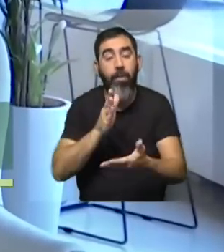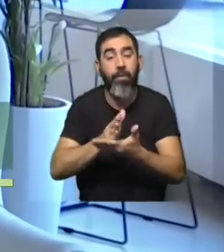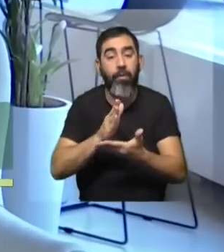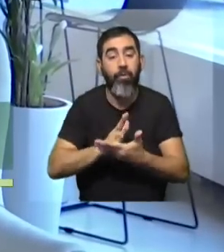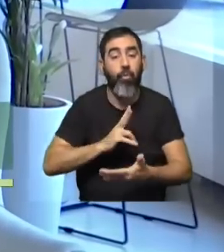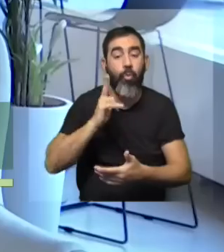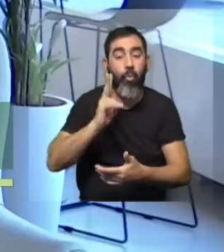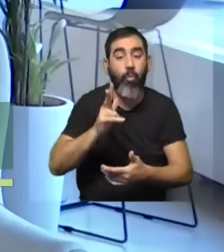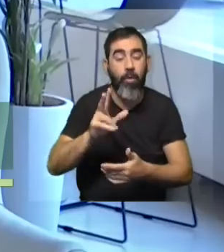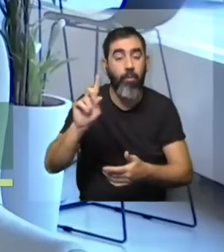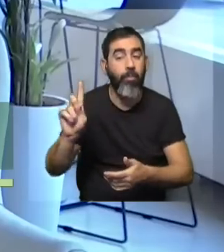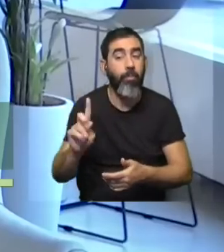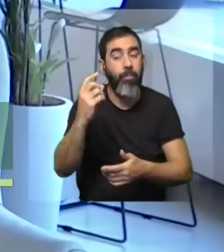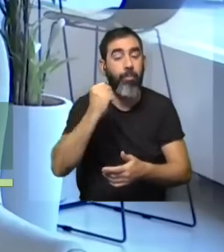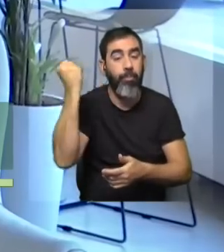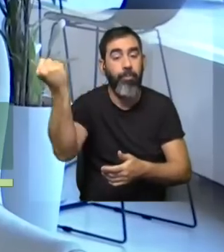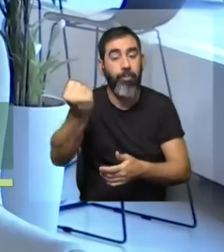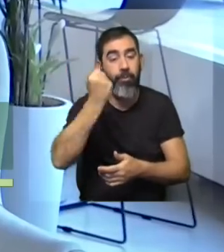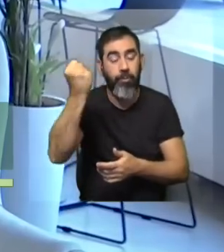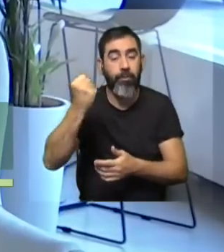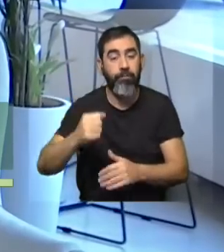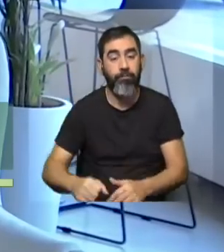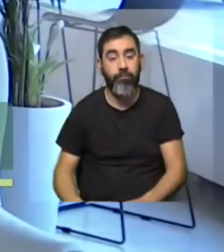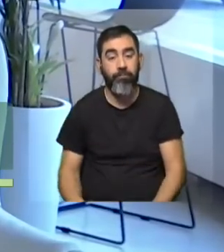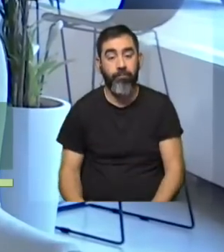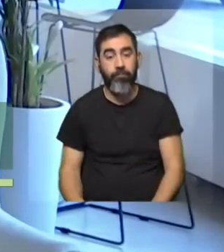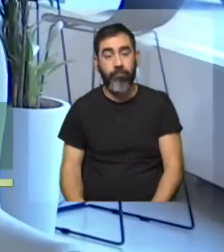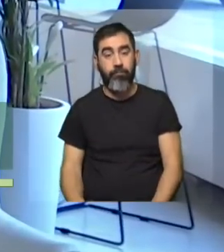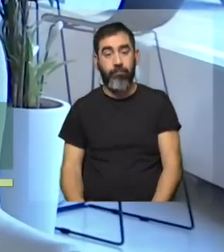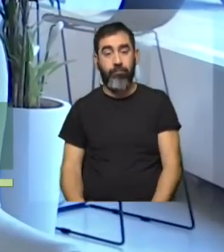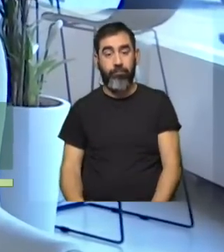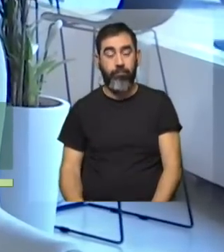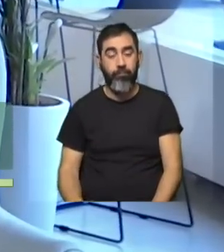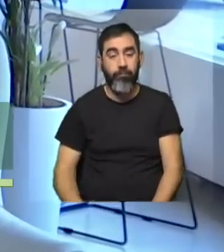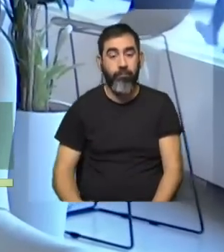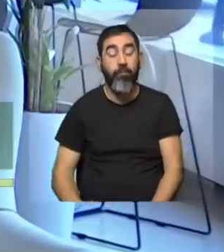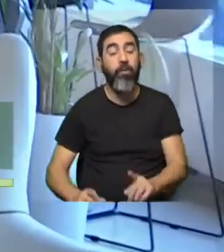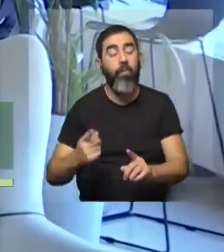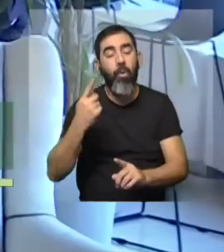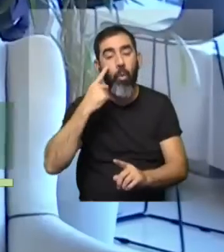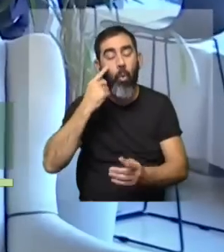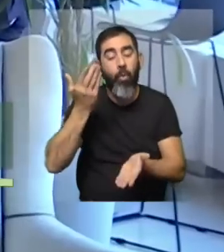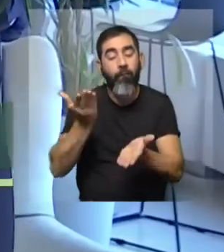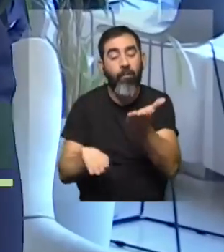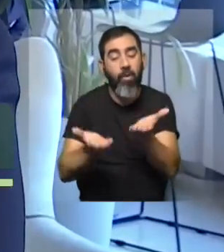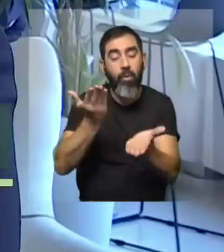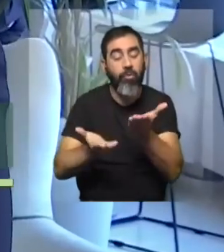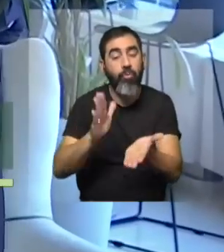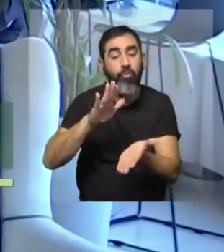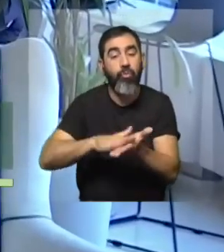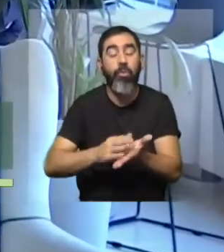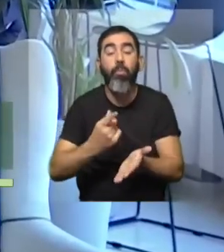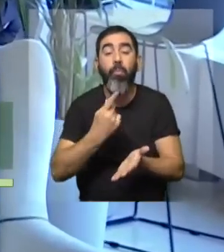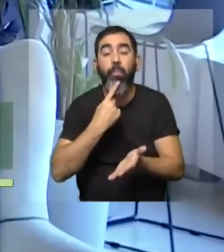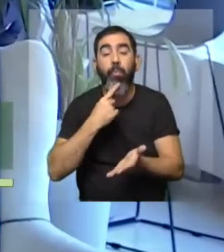Humanos que es uno de los puntos centrales del desarrollo de nuestras actividades institucionales conocer también un poco tu evaluación sobre la